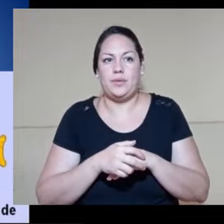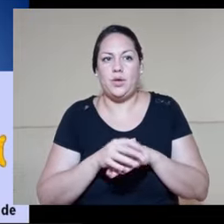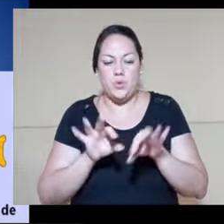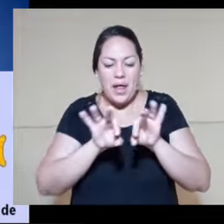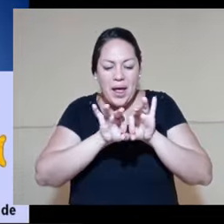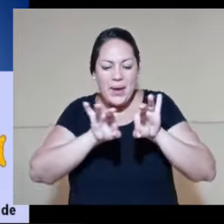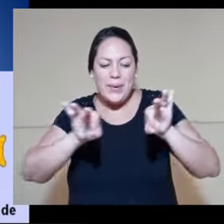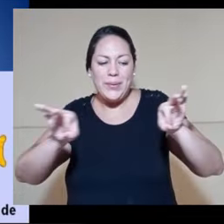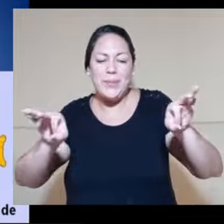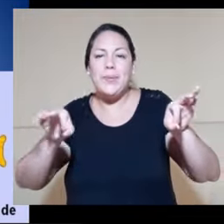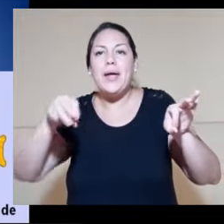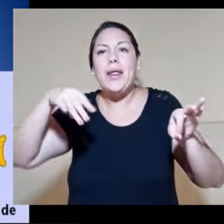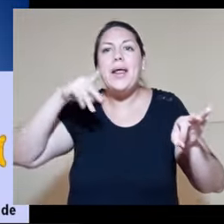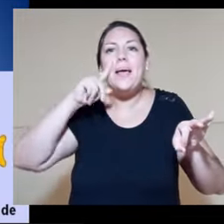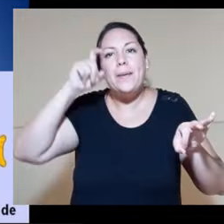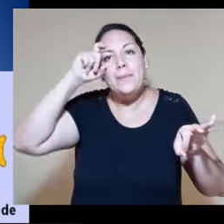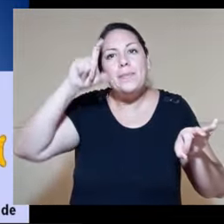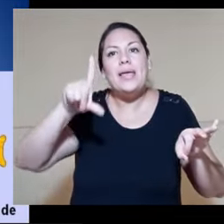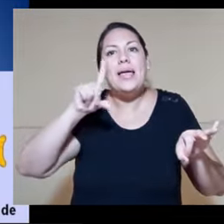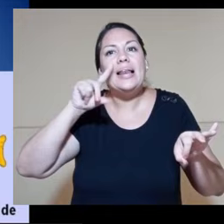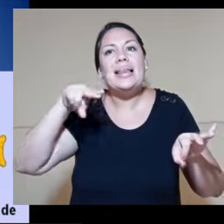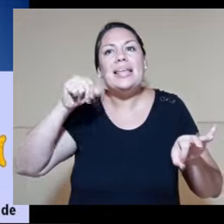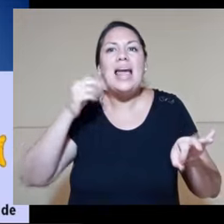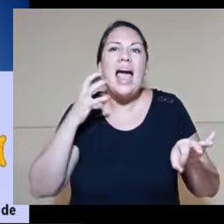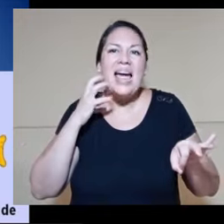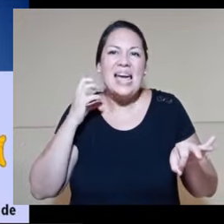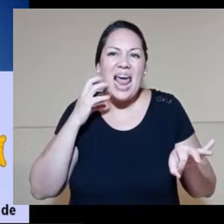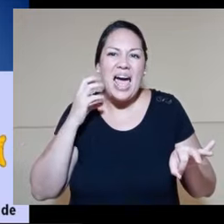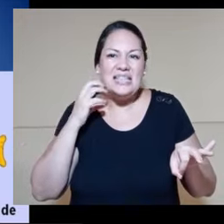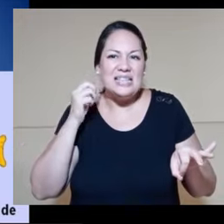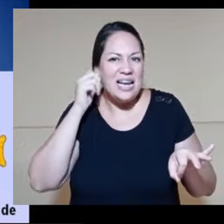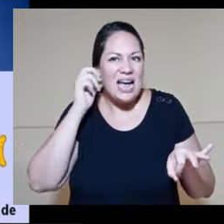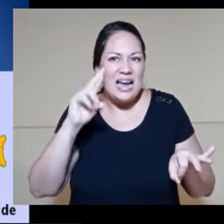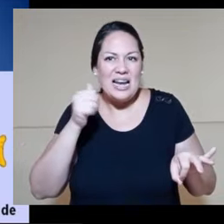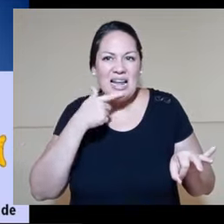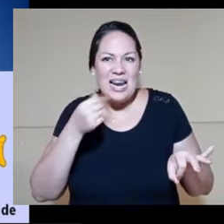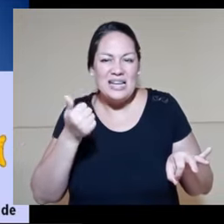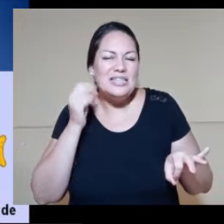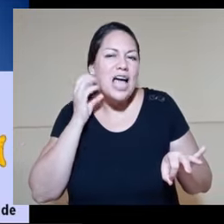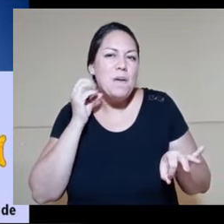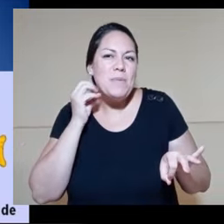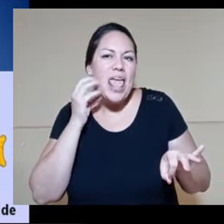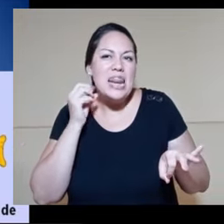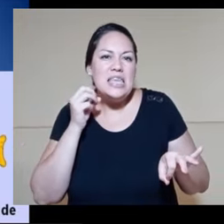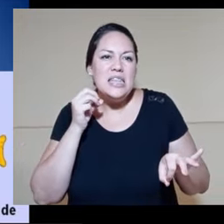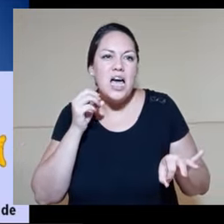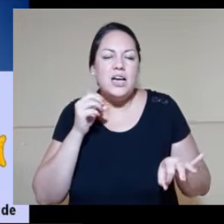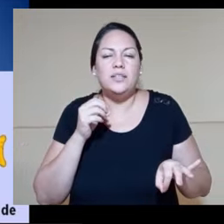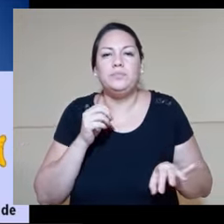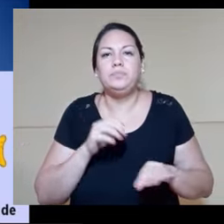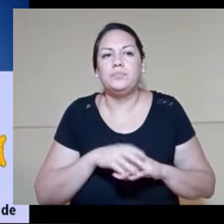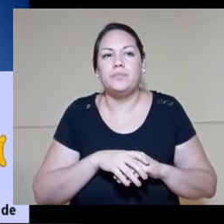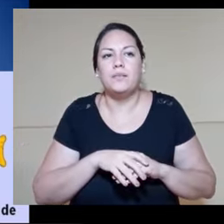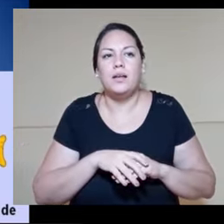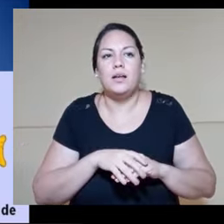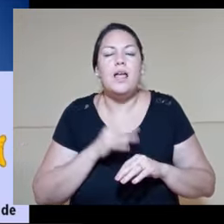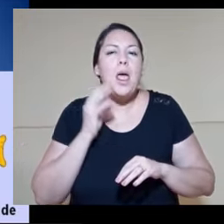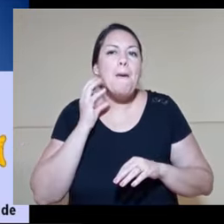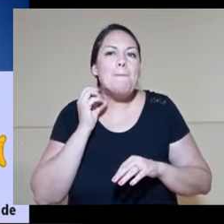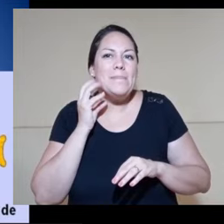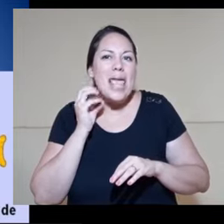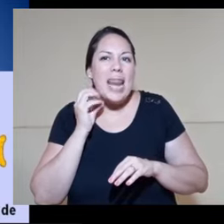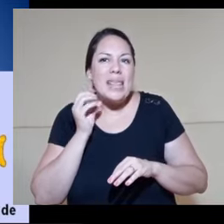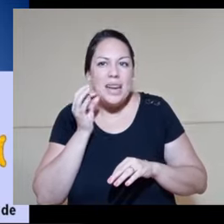existía una vaina que envolvía el axón que se llama vaina de mielina, que era una sustancia grasa, que ¿qué hacía esa sustancia